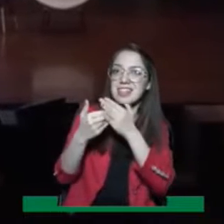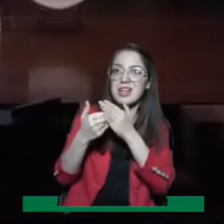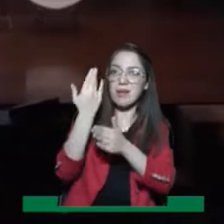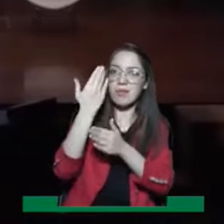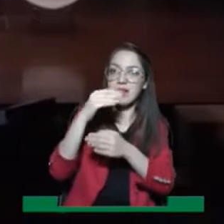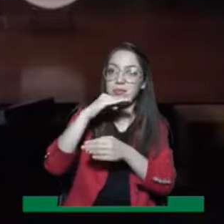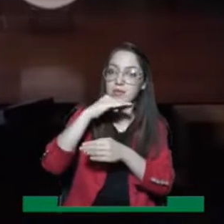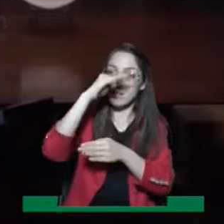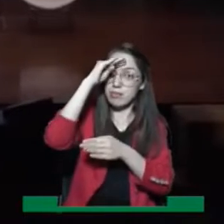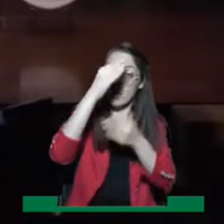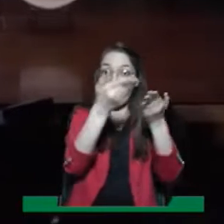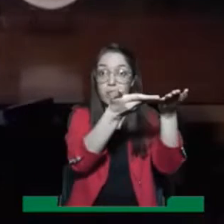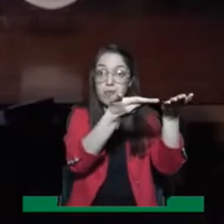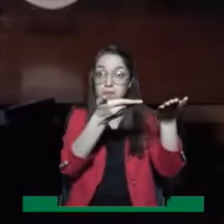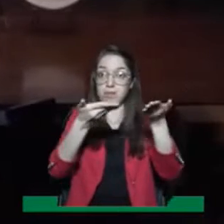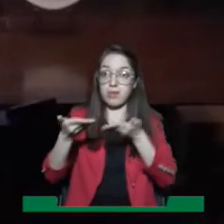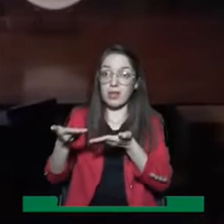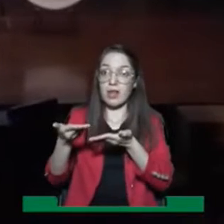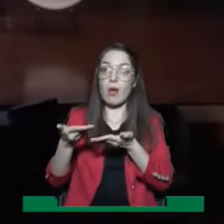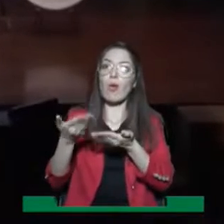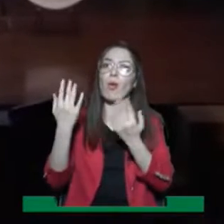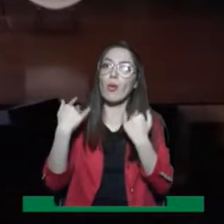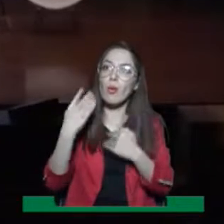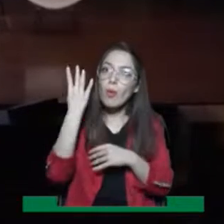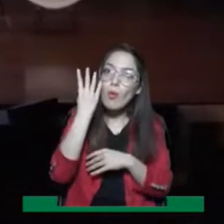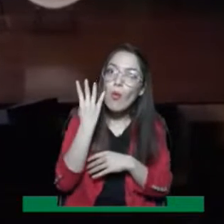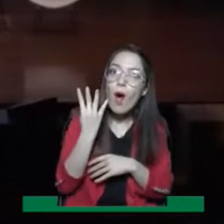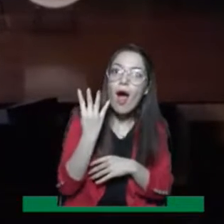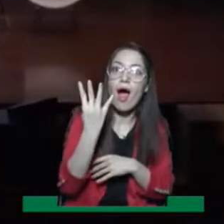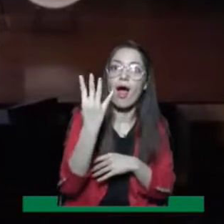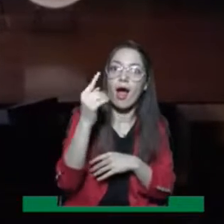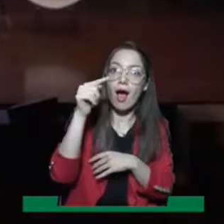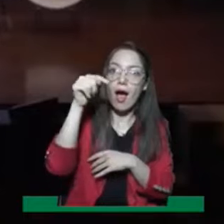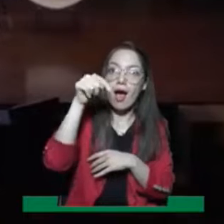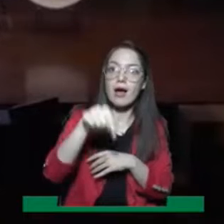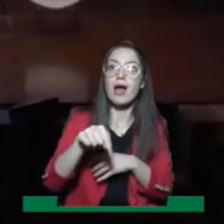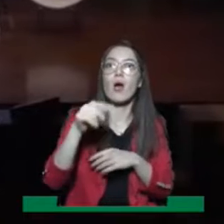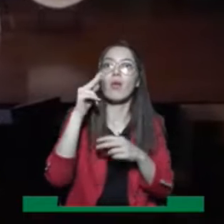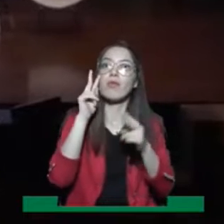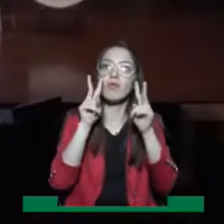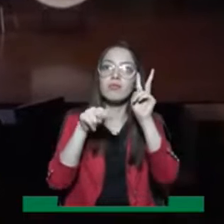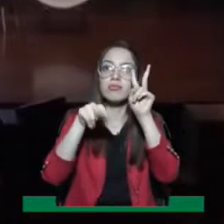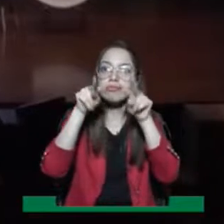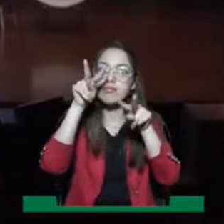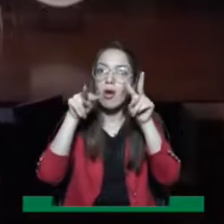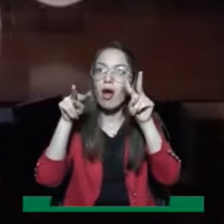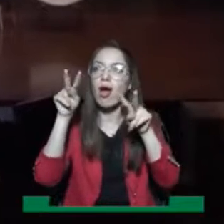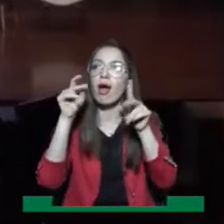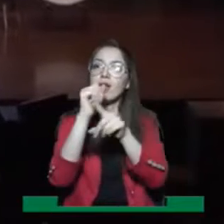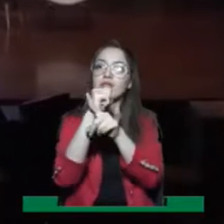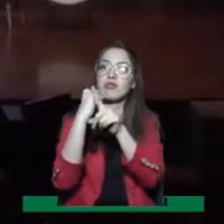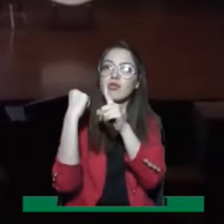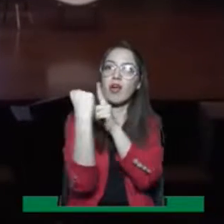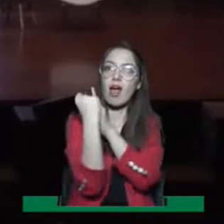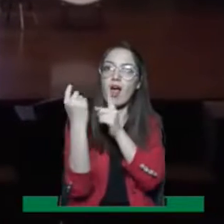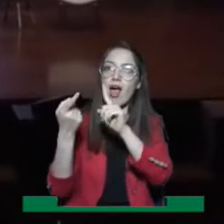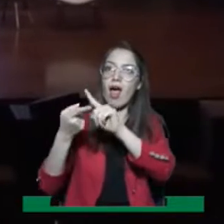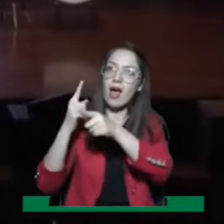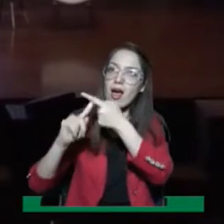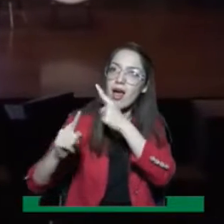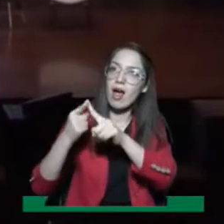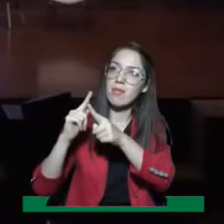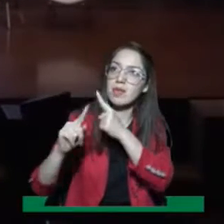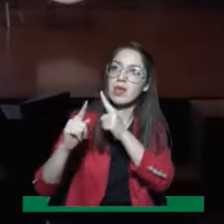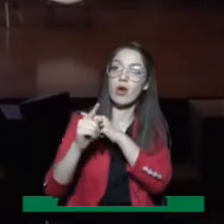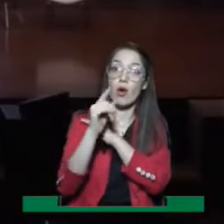ciudad de Medellín, el cuarto día de una jornada de este encuentro del turismo social con todos los amigos y aliados de